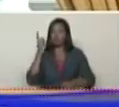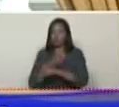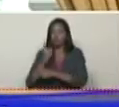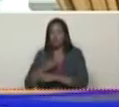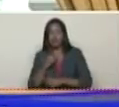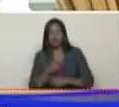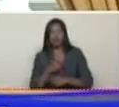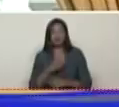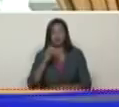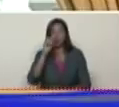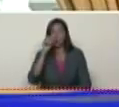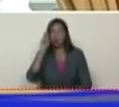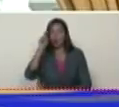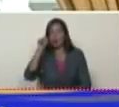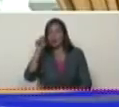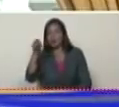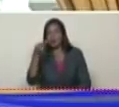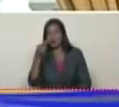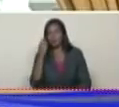esta ONG.